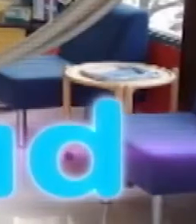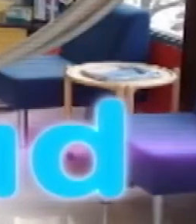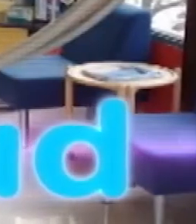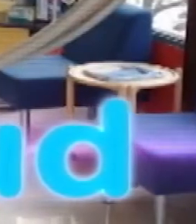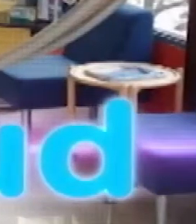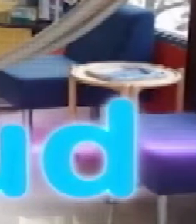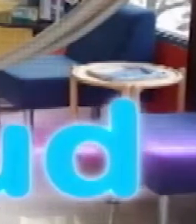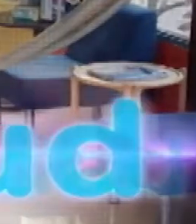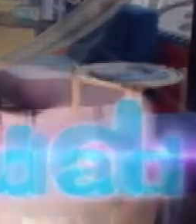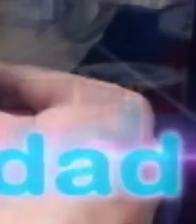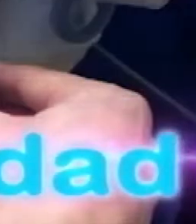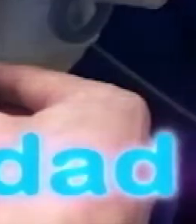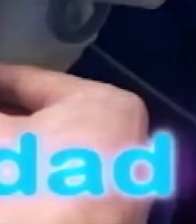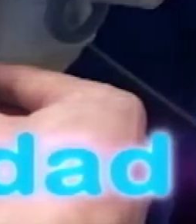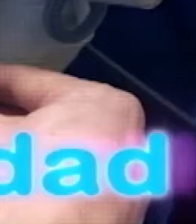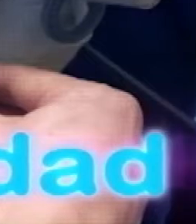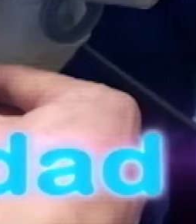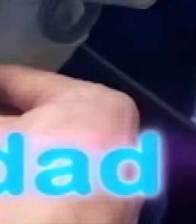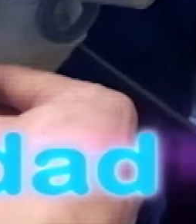exactitud,